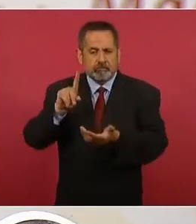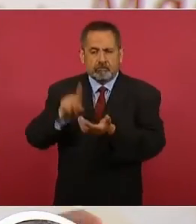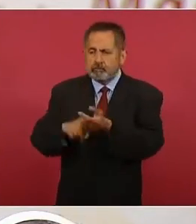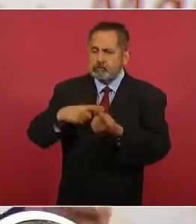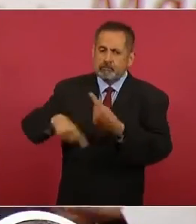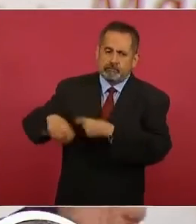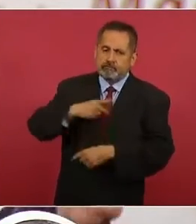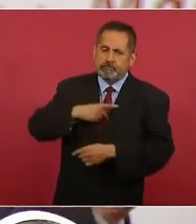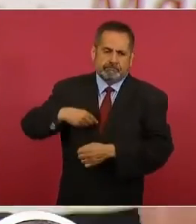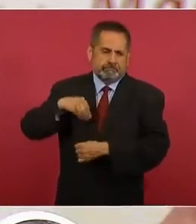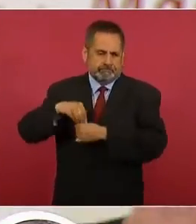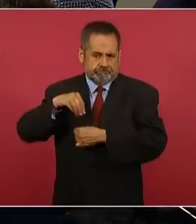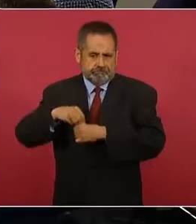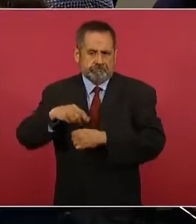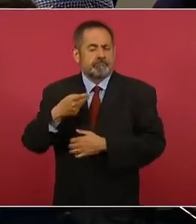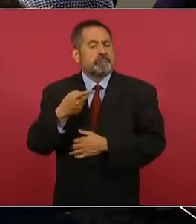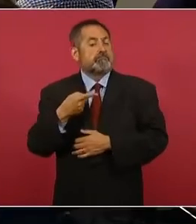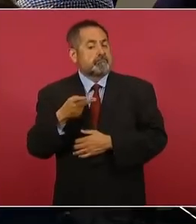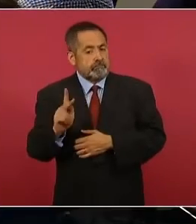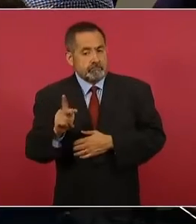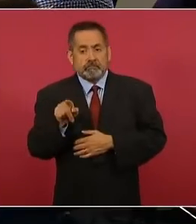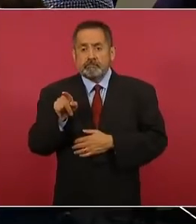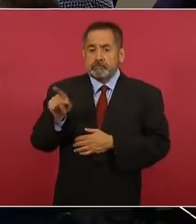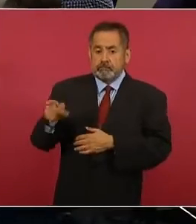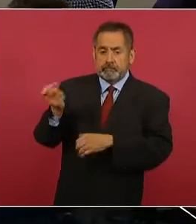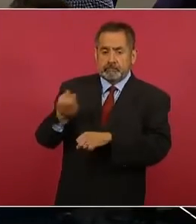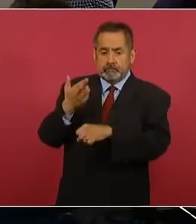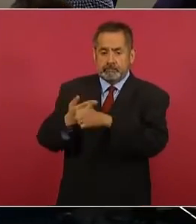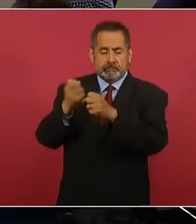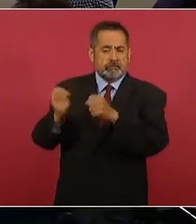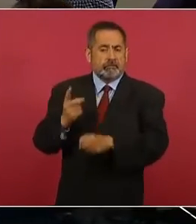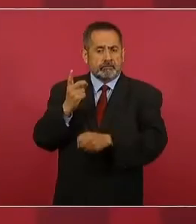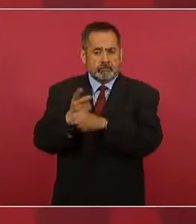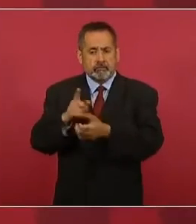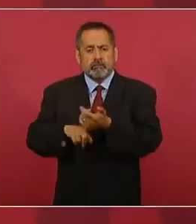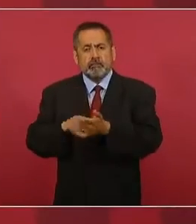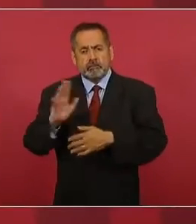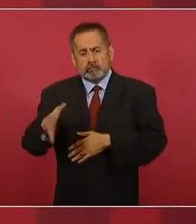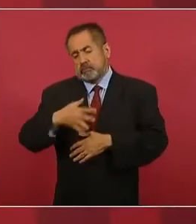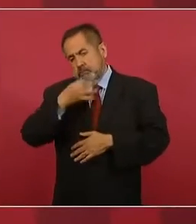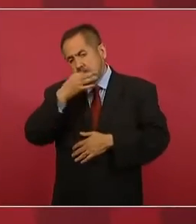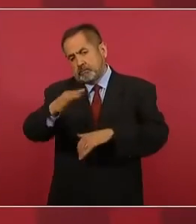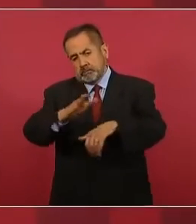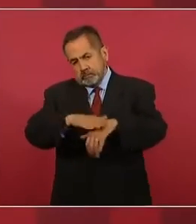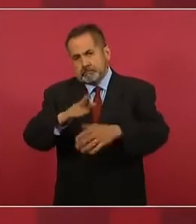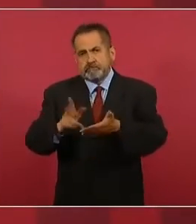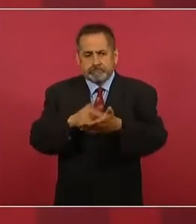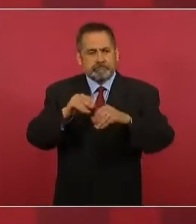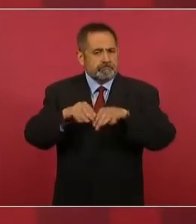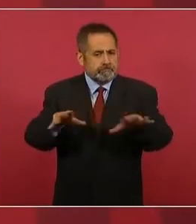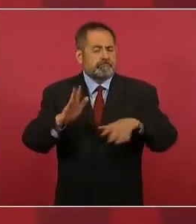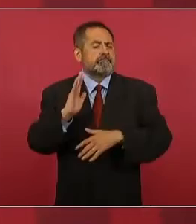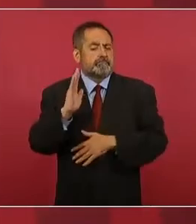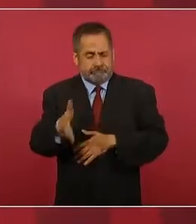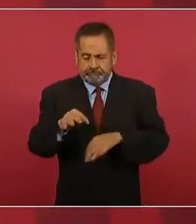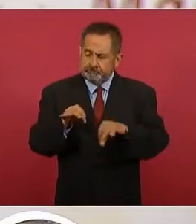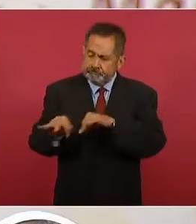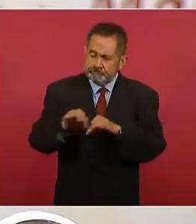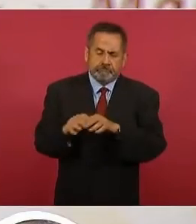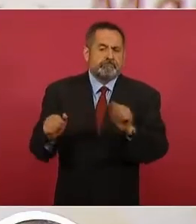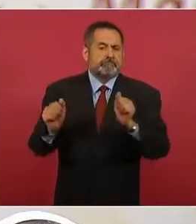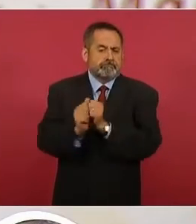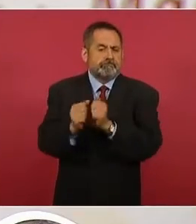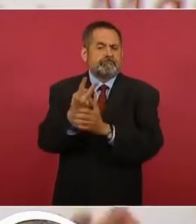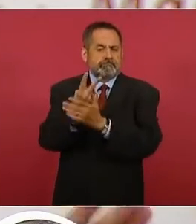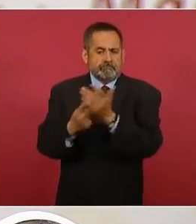guardar la secrecía, pero la Secretaria de Seguridad Pública ya puntualmente acaba de informar que están trabajando las